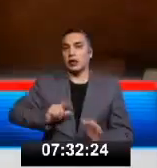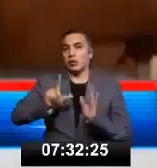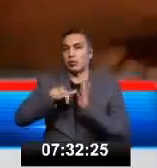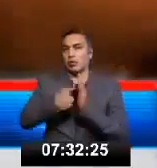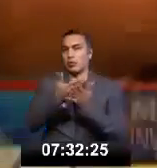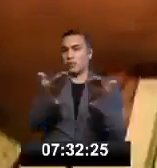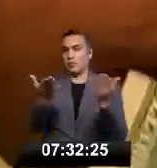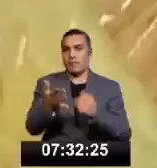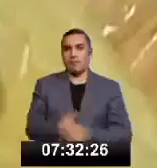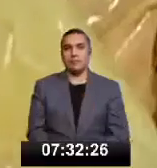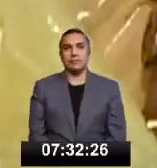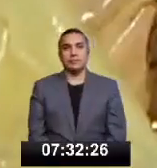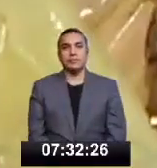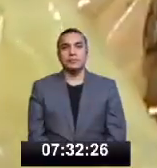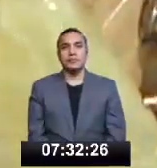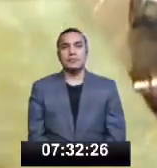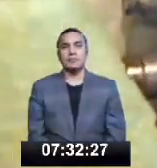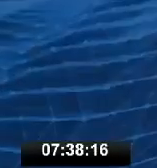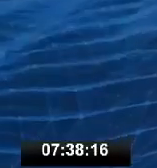minutos.